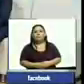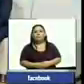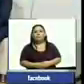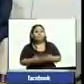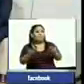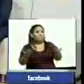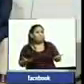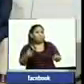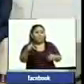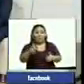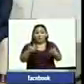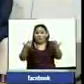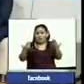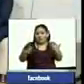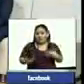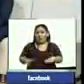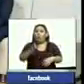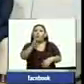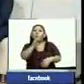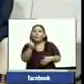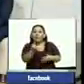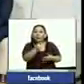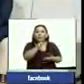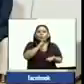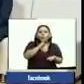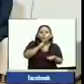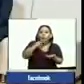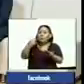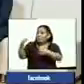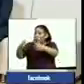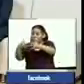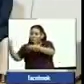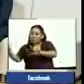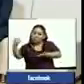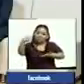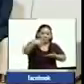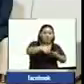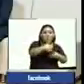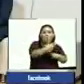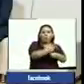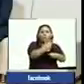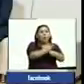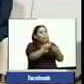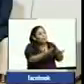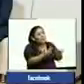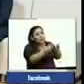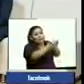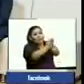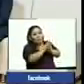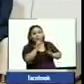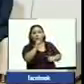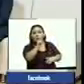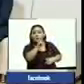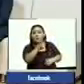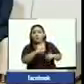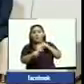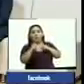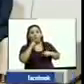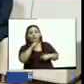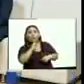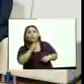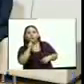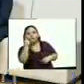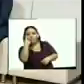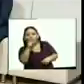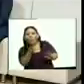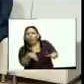Y ante la llegada de hondureños deportados desde los Estados Unidos a Guatemala para recibir asilo autoridades de Honduras y expertos evalúan